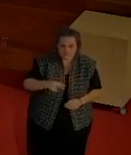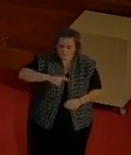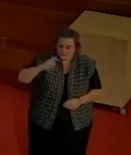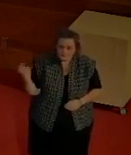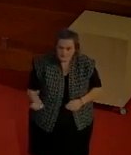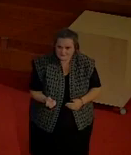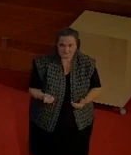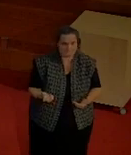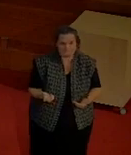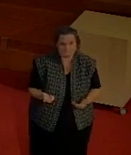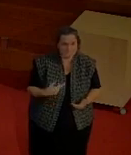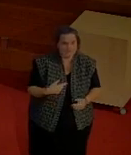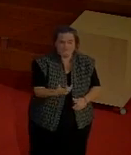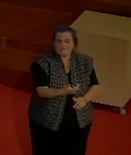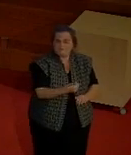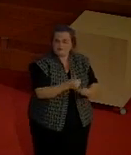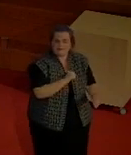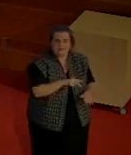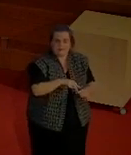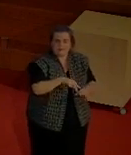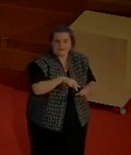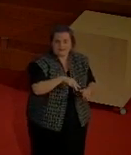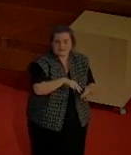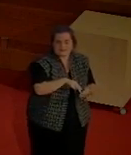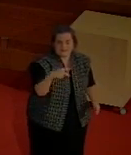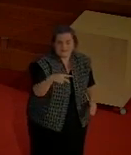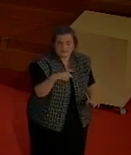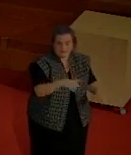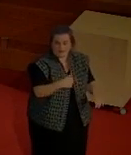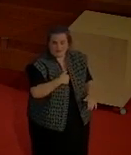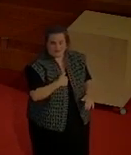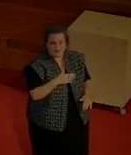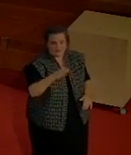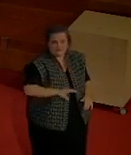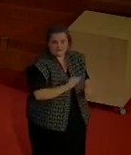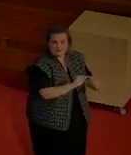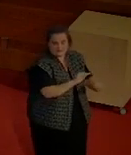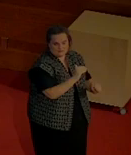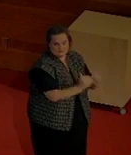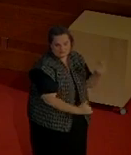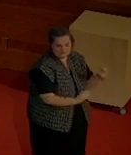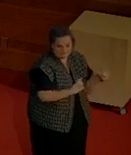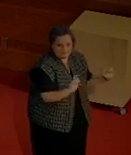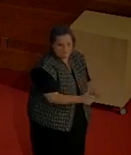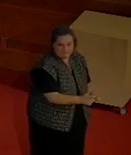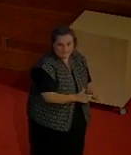están haciendo igual que yo tecnológicamente y con salarios más bajos que los míos luego estoy